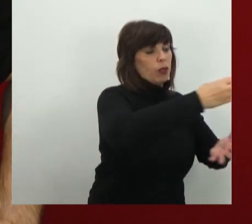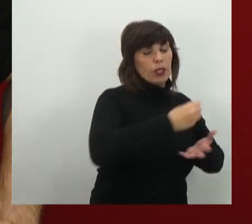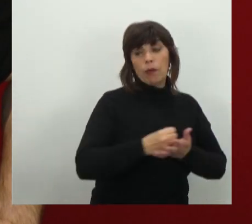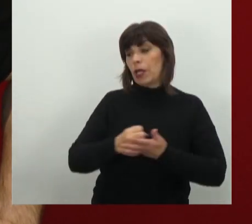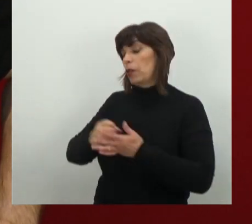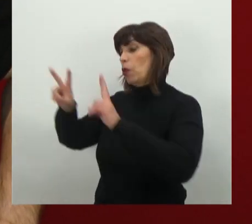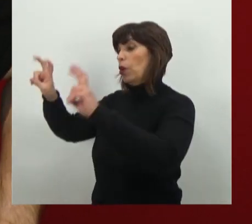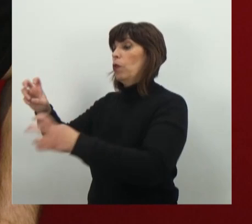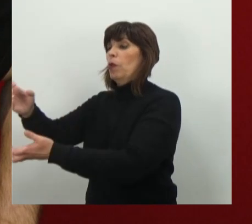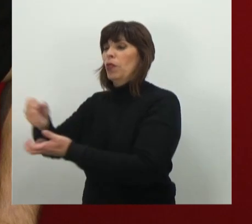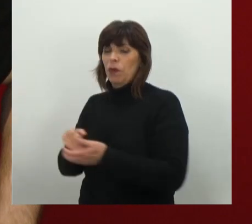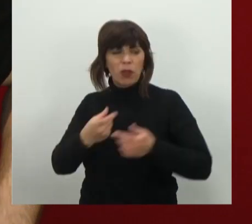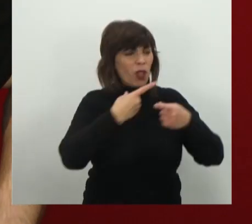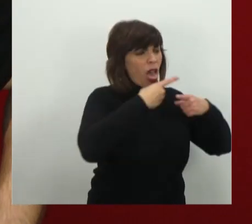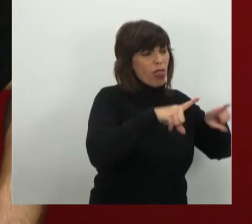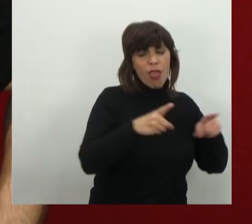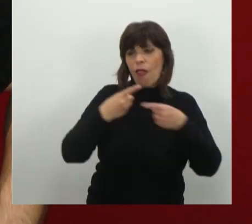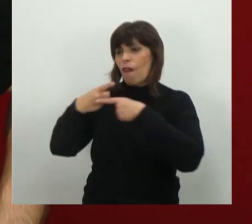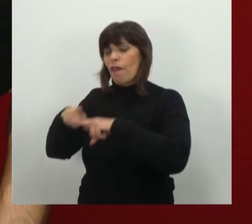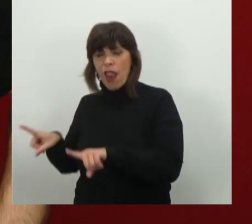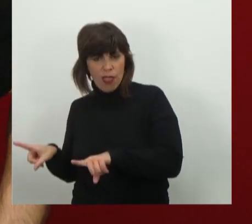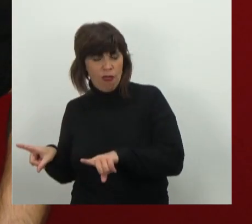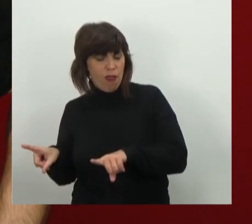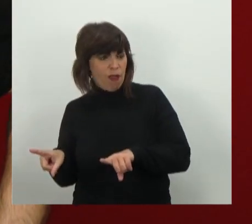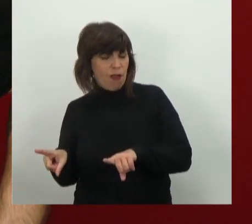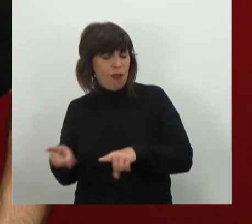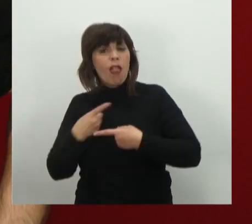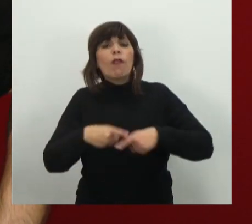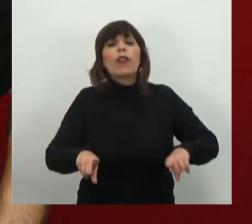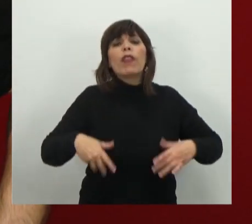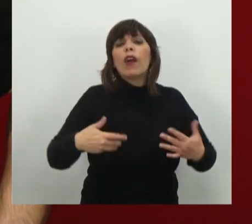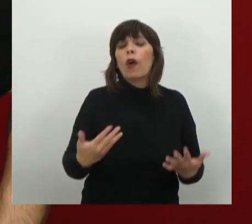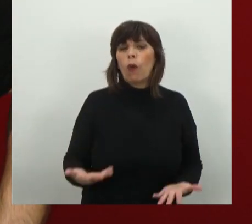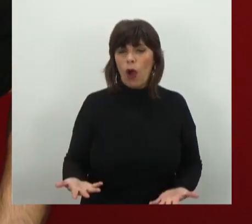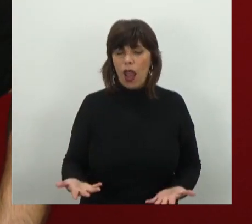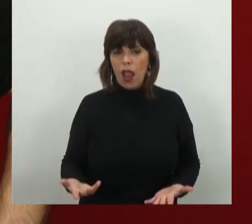Testamento? Para que tengas una idea entre la ley y la gracia de Jesucristo,